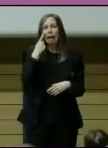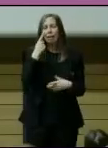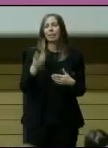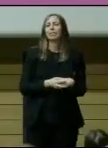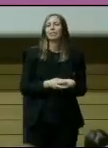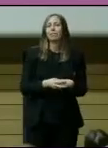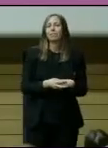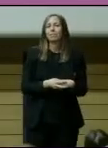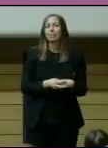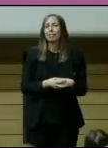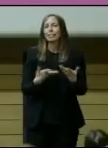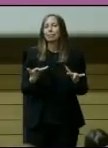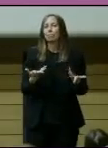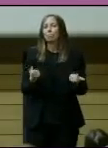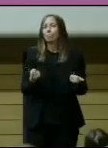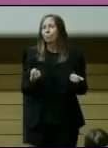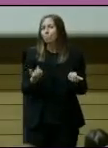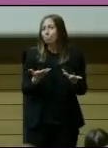esa